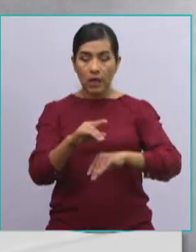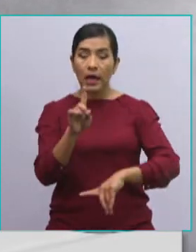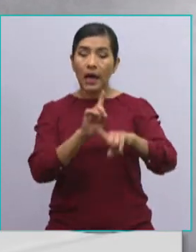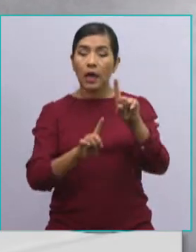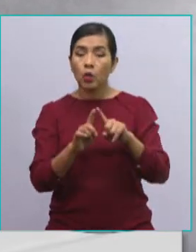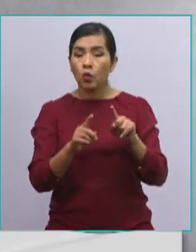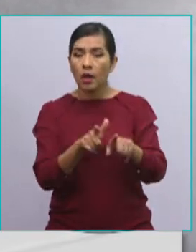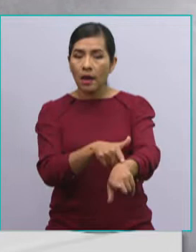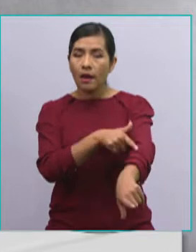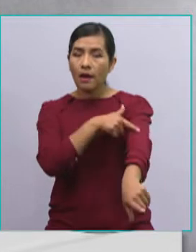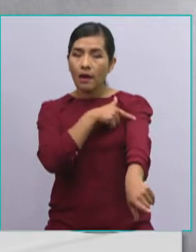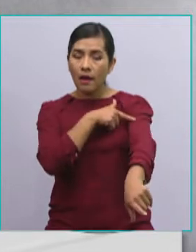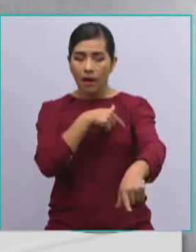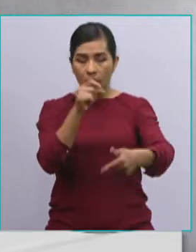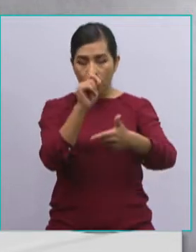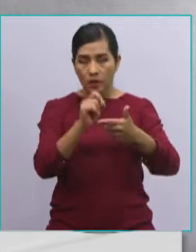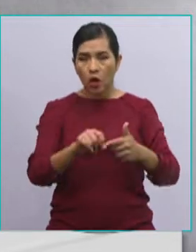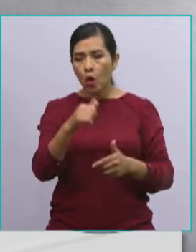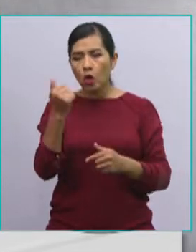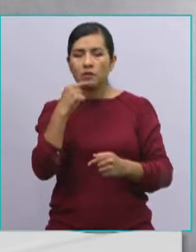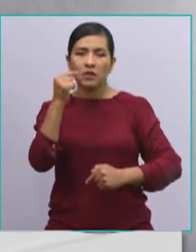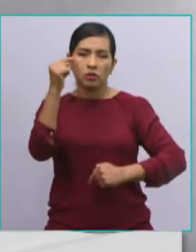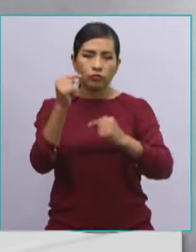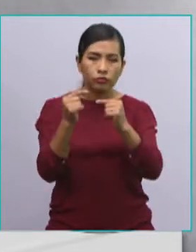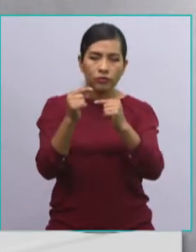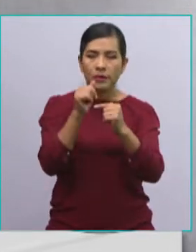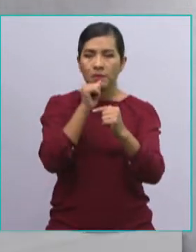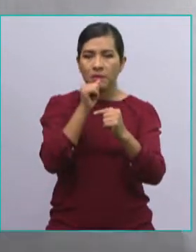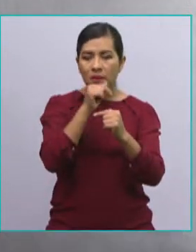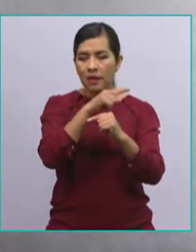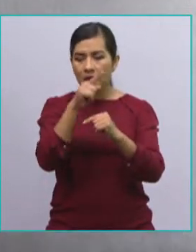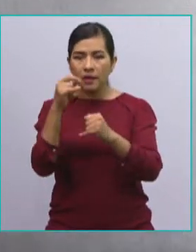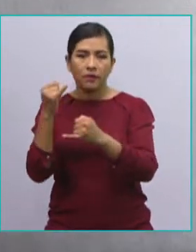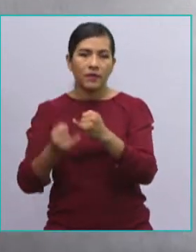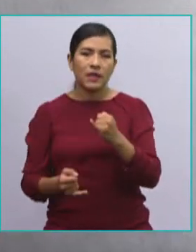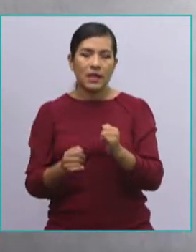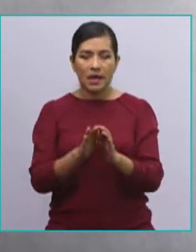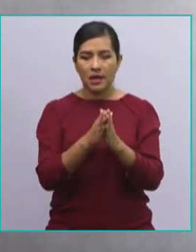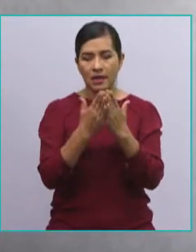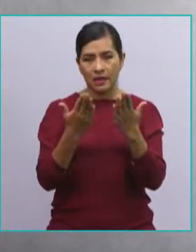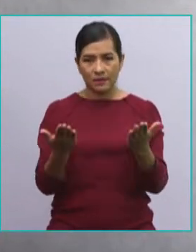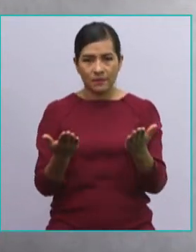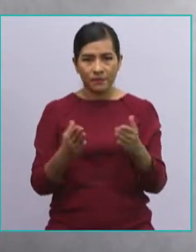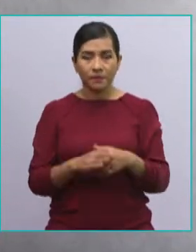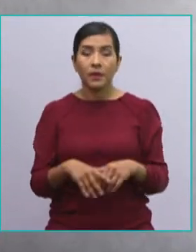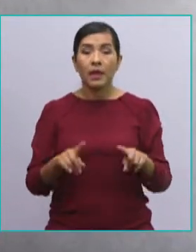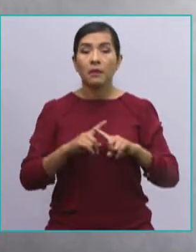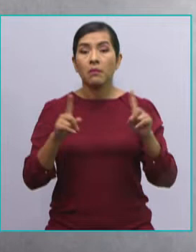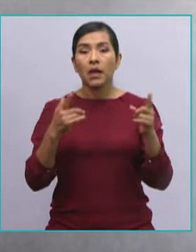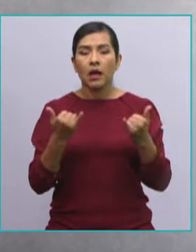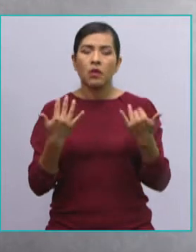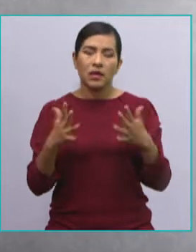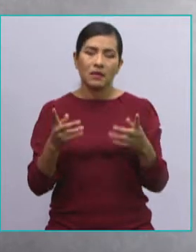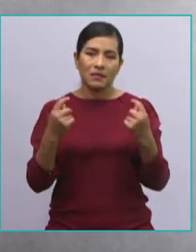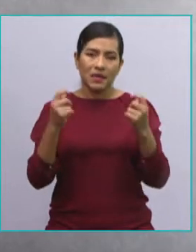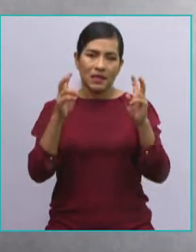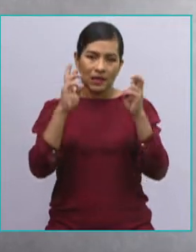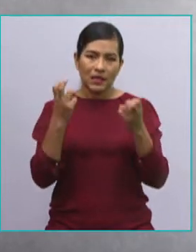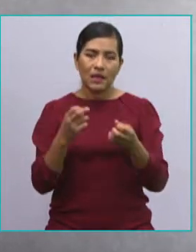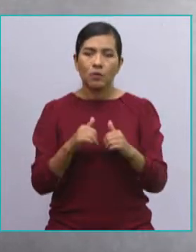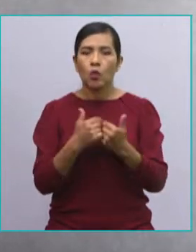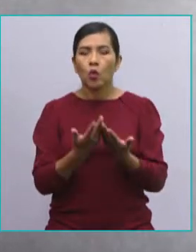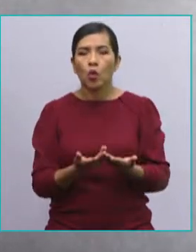inicio si hay otros poemas más cortos más íntimos al final del poemario pero trata un poco de eso de